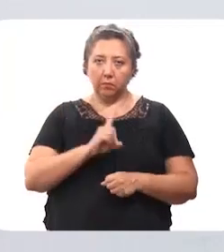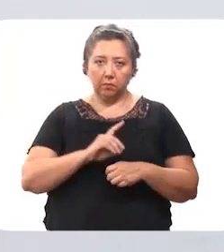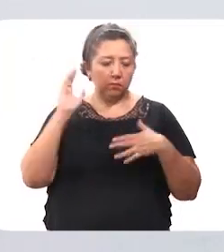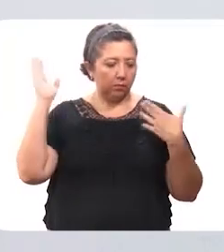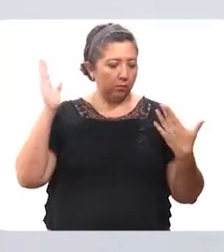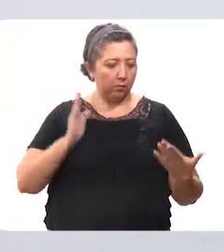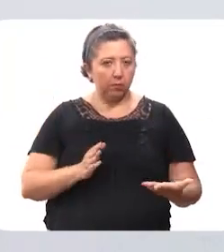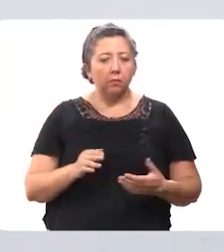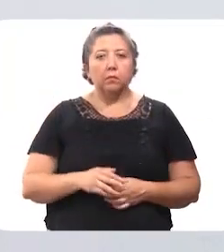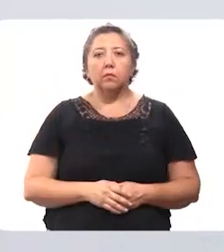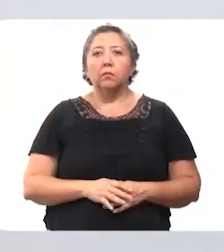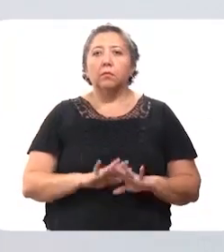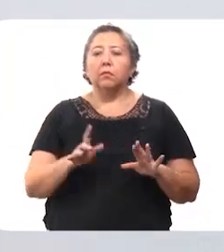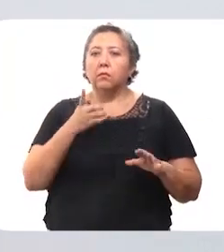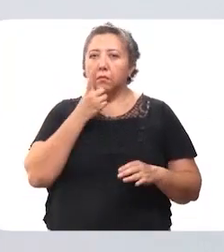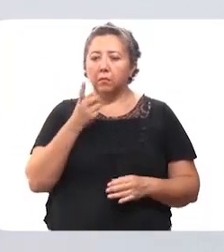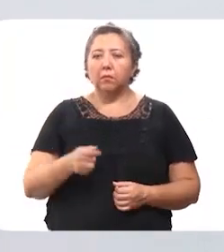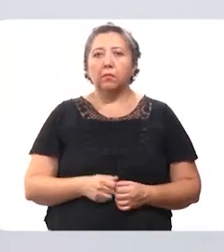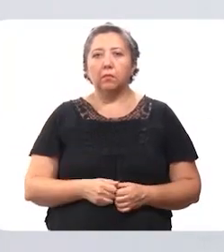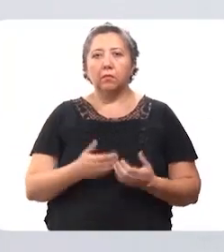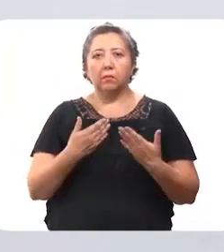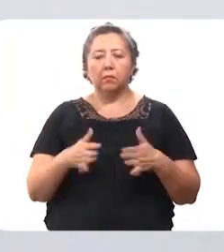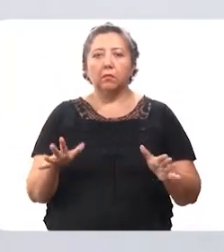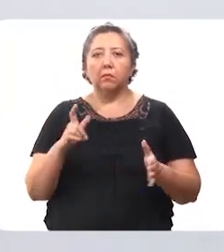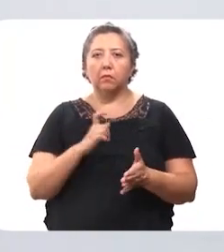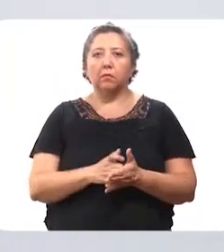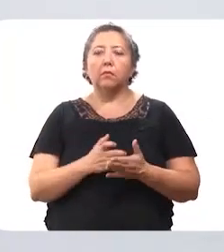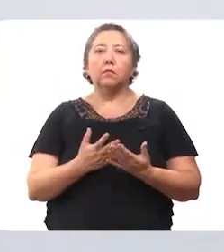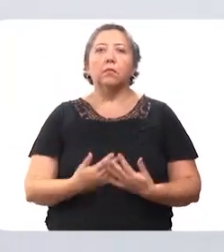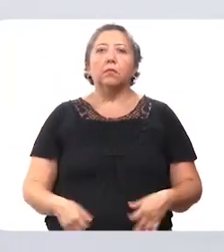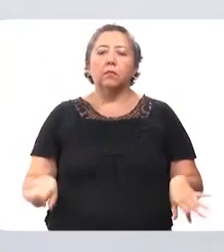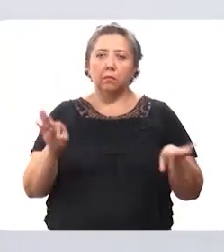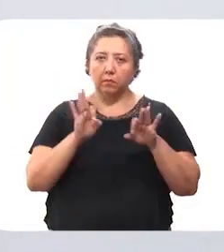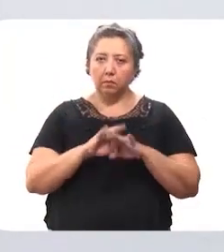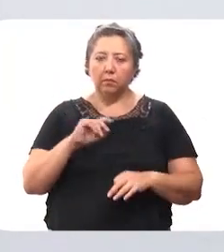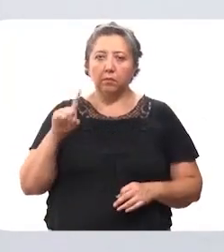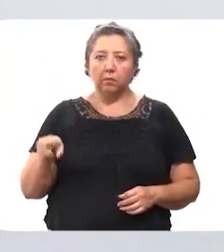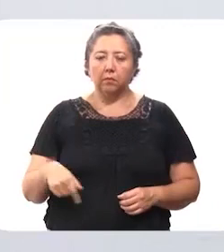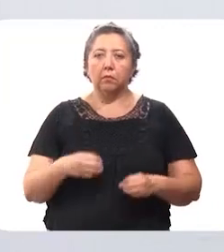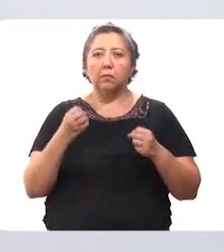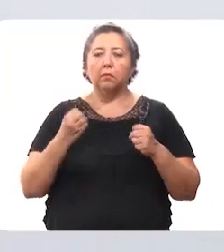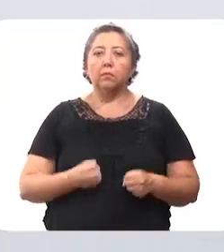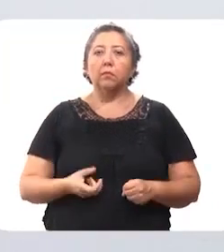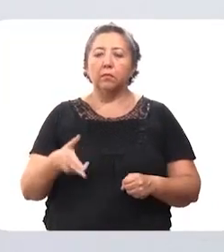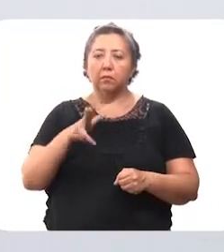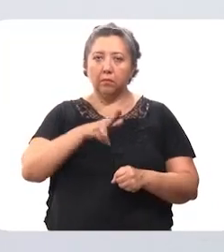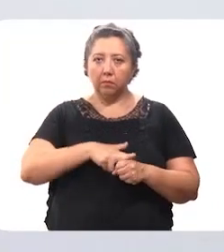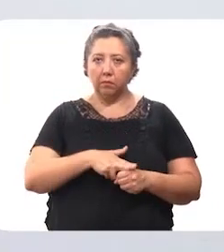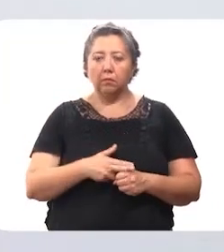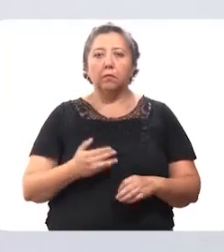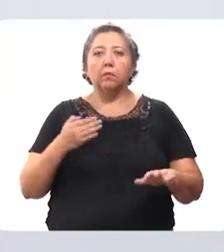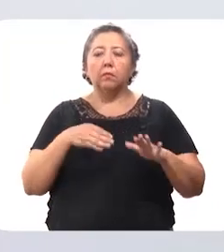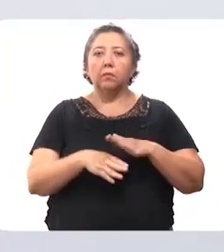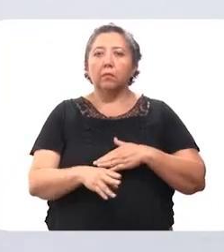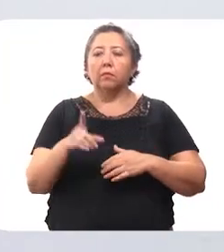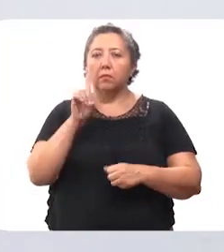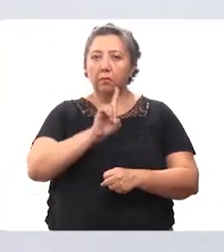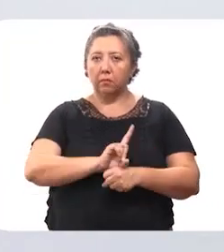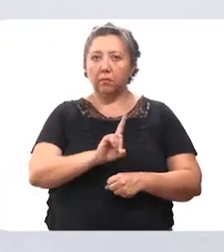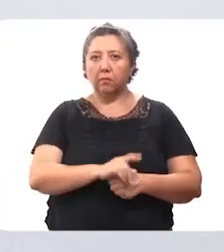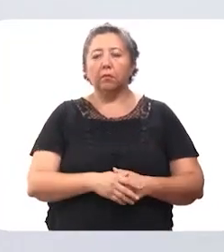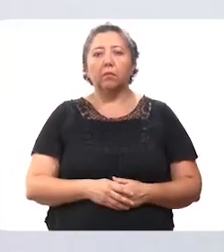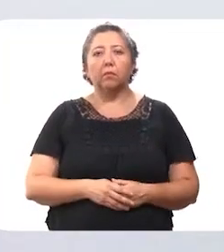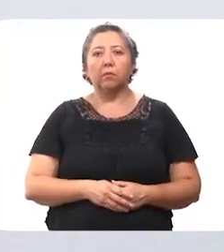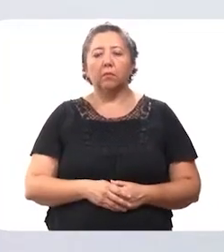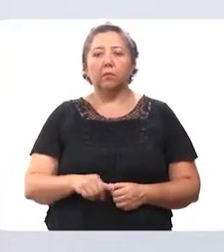territorio. Como se ha señalado en la reapertura económica, los datos más importantes son la ocupación hospitalaria y los ingresos